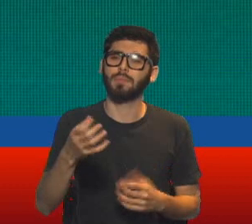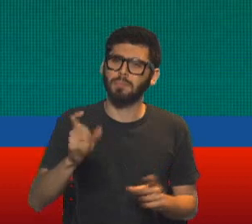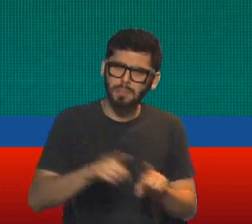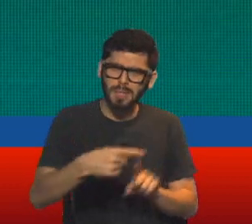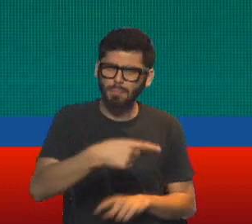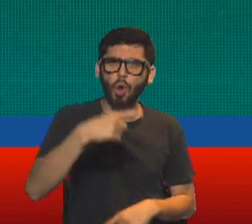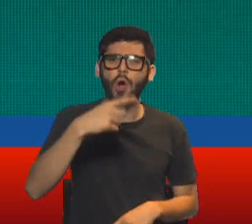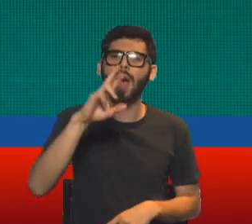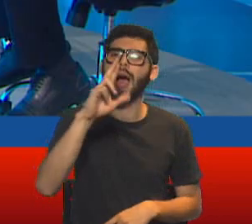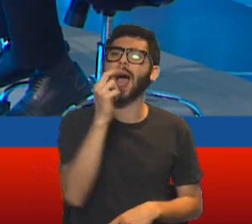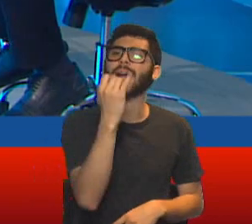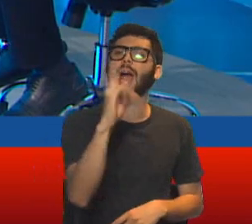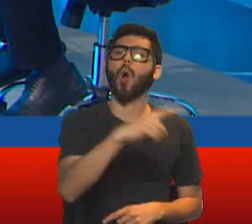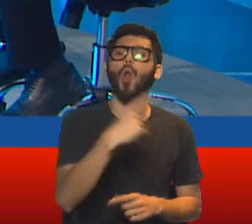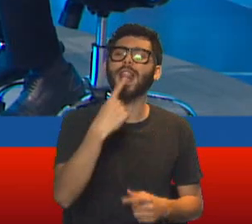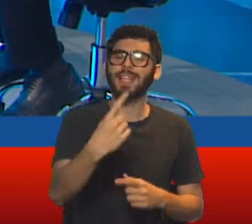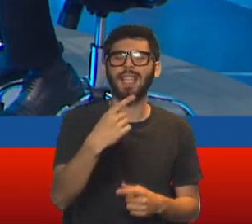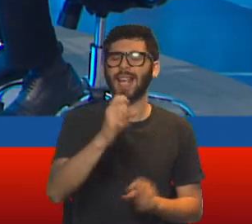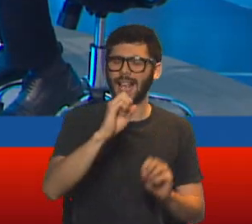inimputable.